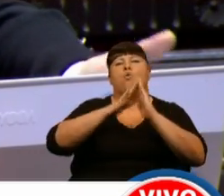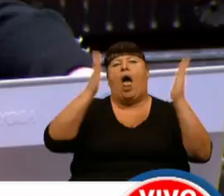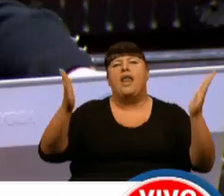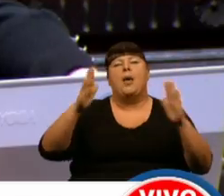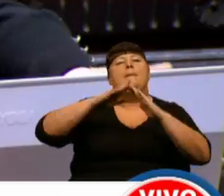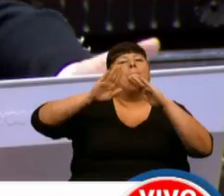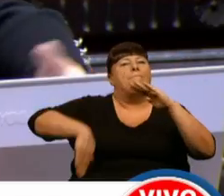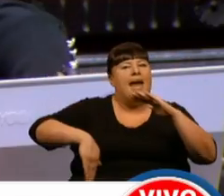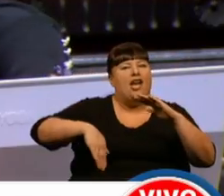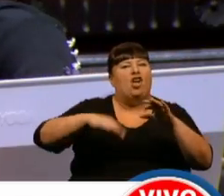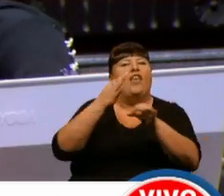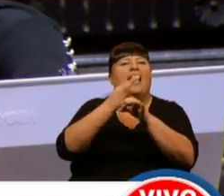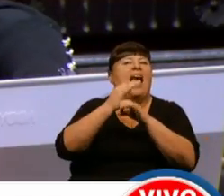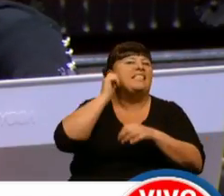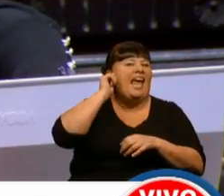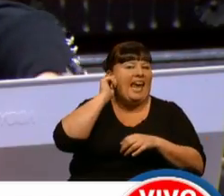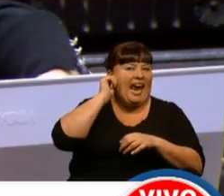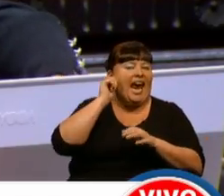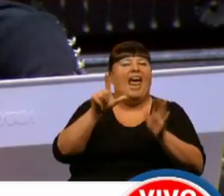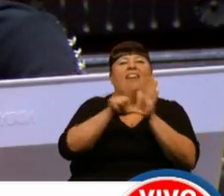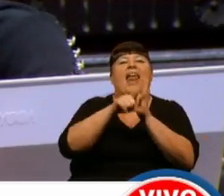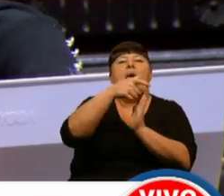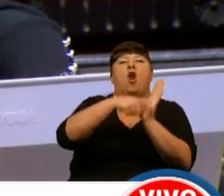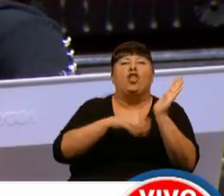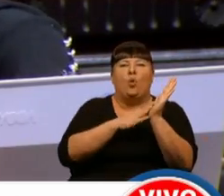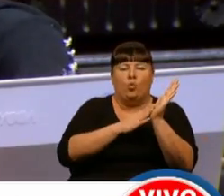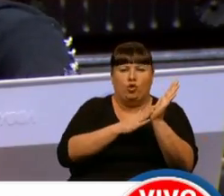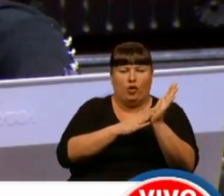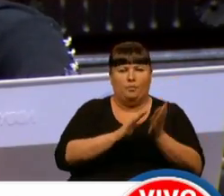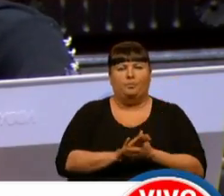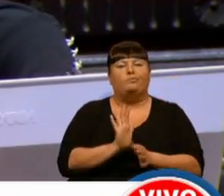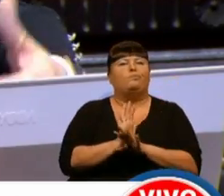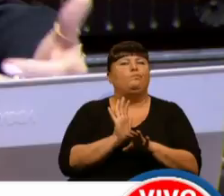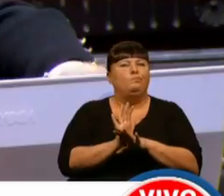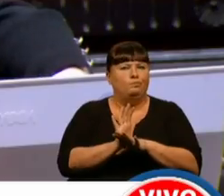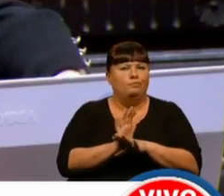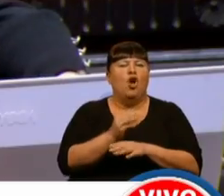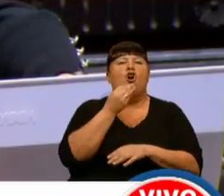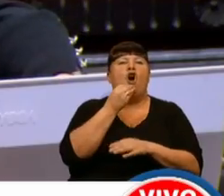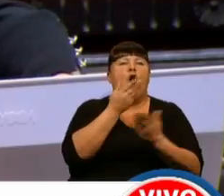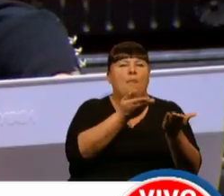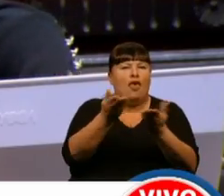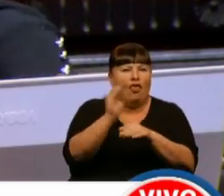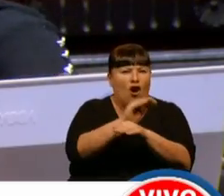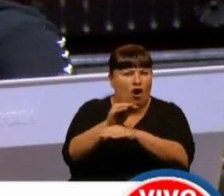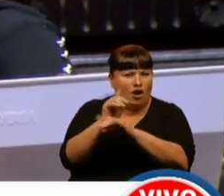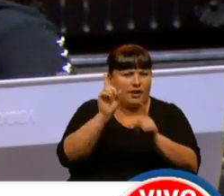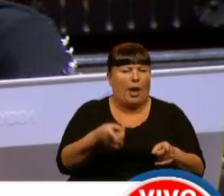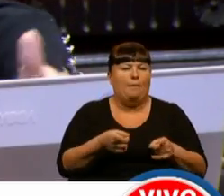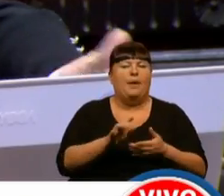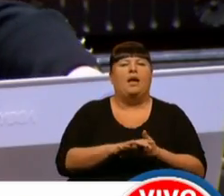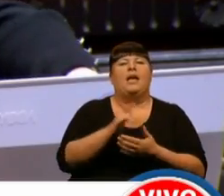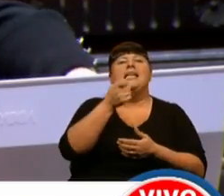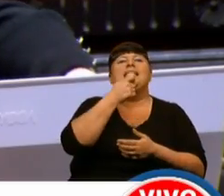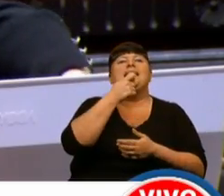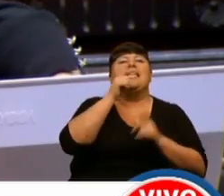menores a la categoría g del régimen del monotributo o sea quedarán comedores comunitarios también con